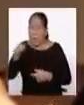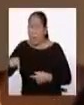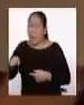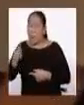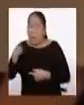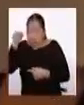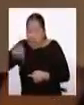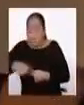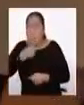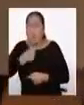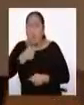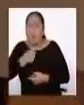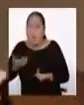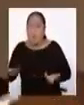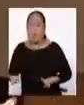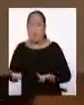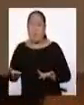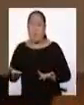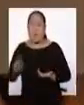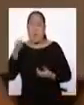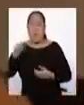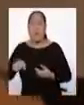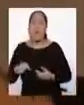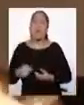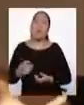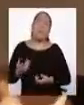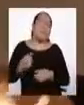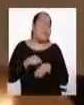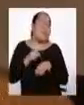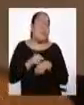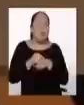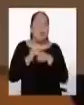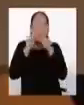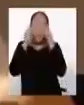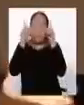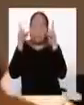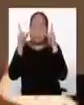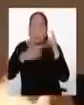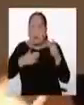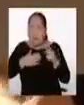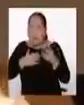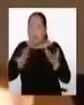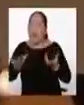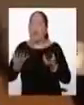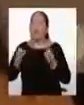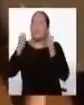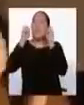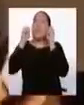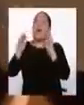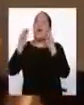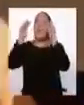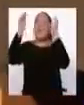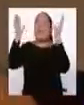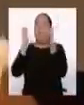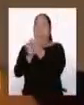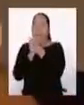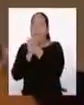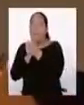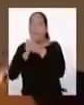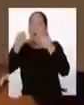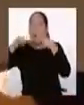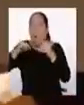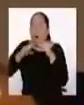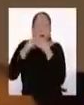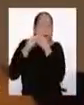Eso es lo que a mí me gusta, era como, o sea, en esa época para mí pues era, de verdad era como mi Disney World, ¿no? O sea, era con todos mis amigos jugando en